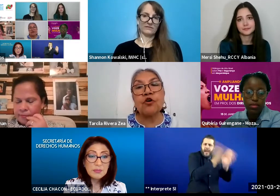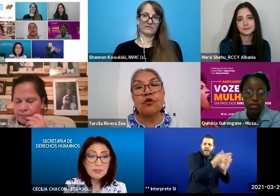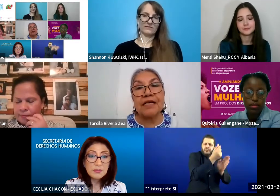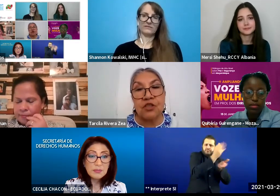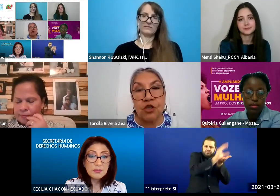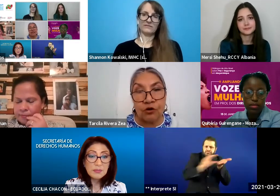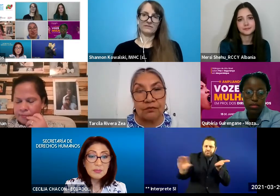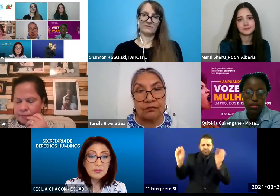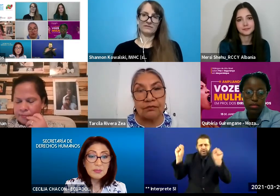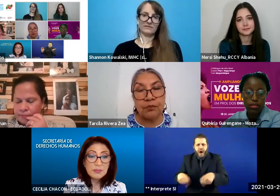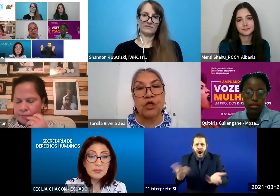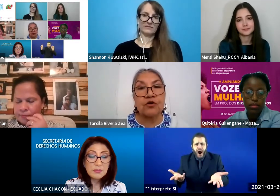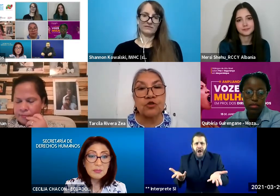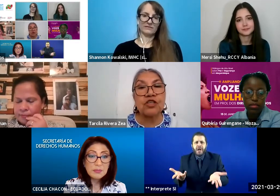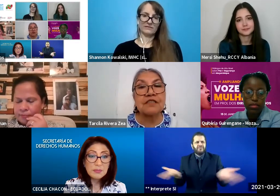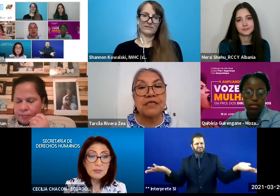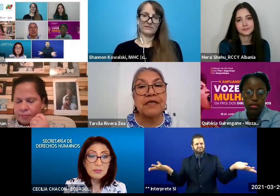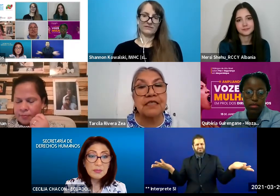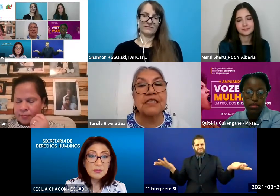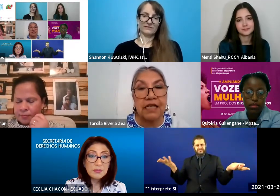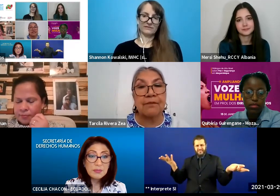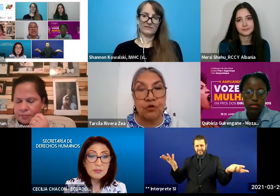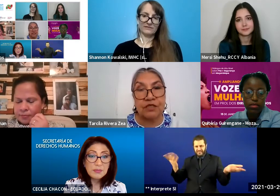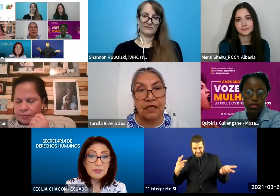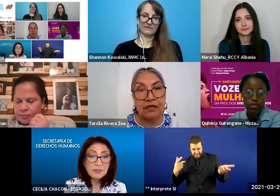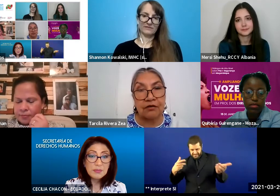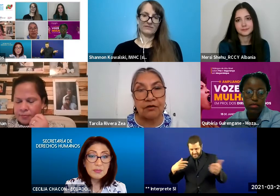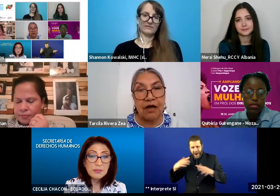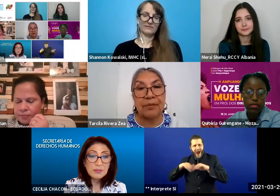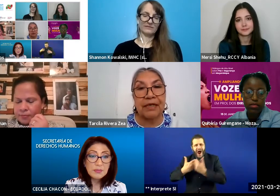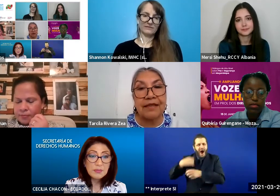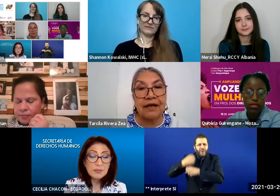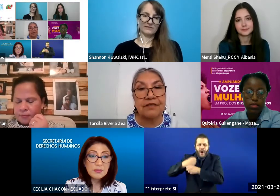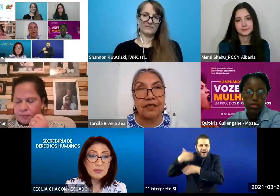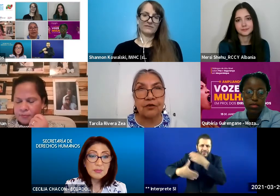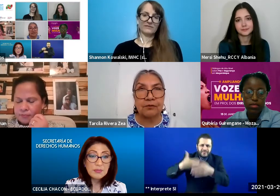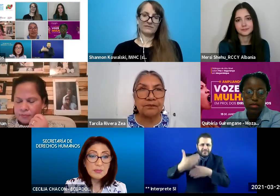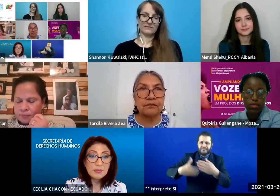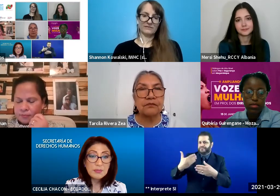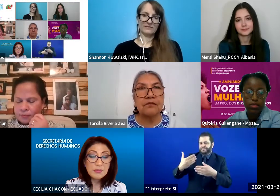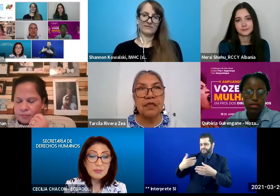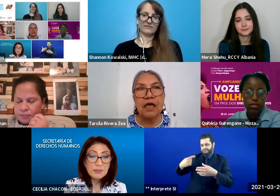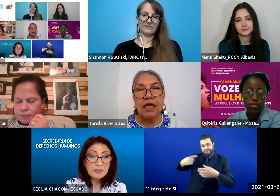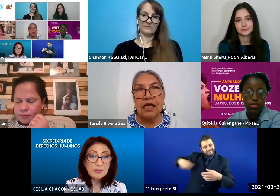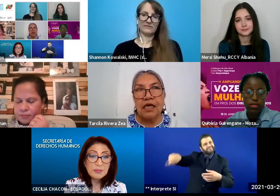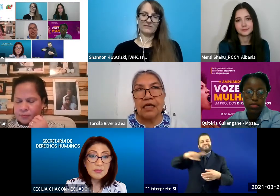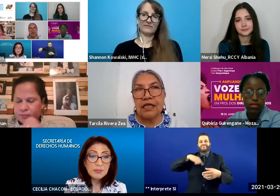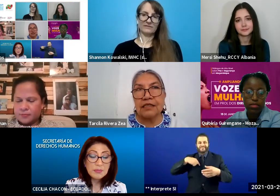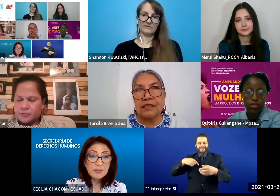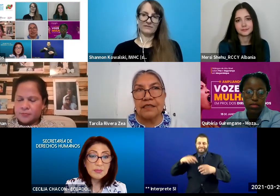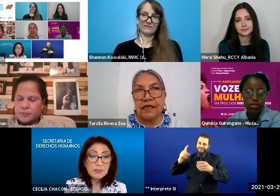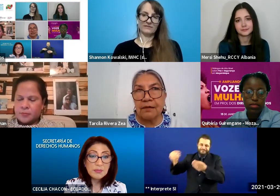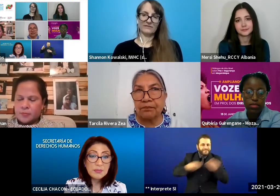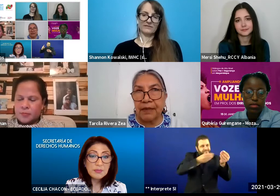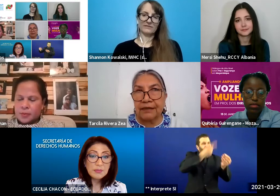en formación, porque nosotras mismas quisiéramos hacerlo, ¿no? Aprender a hacerlo. Y